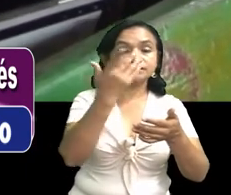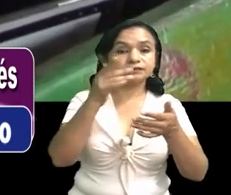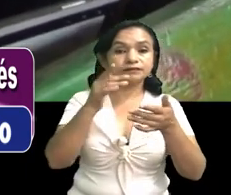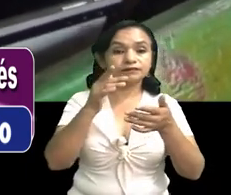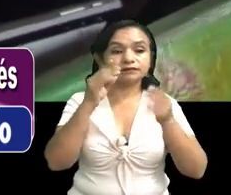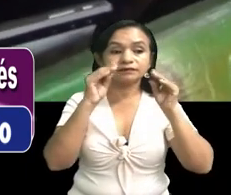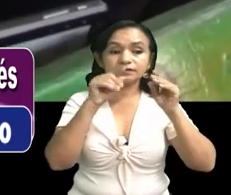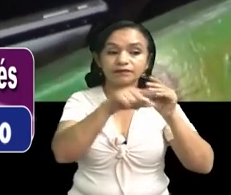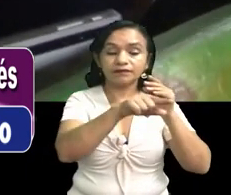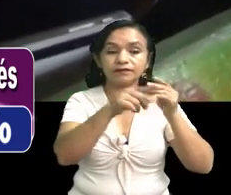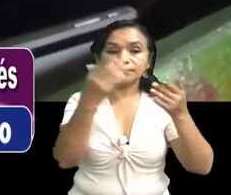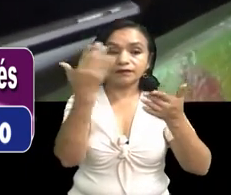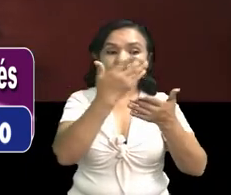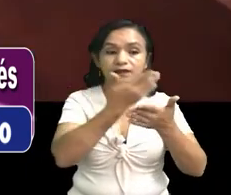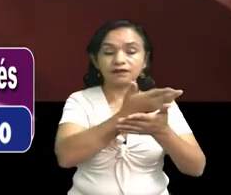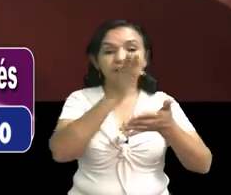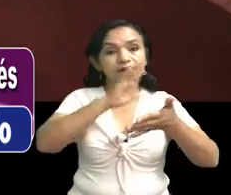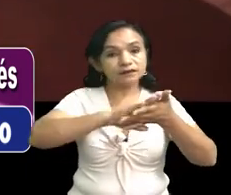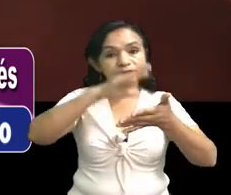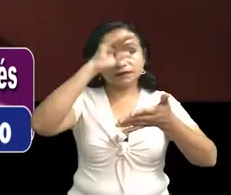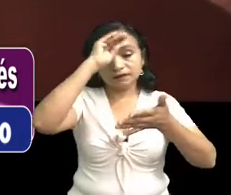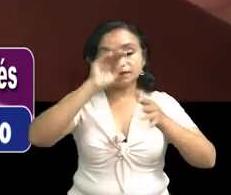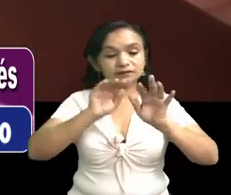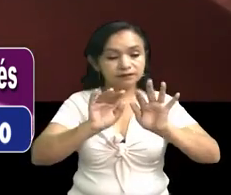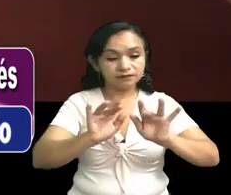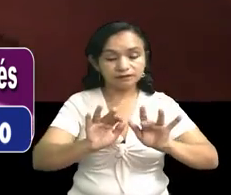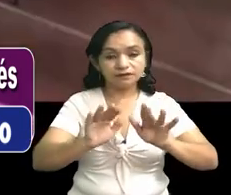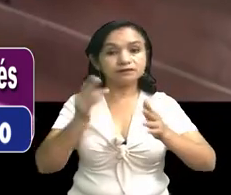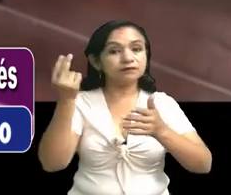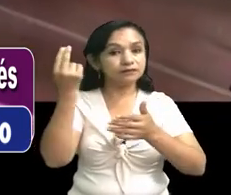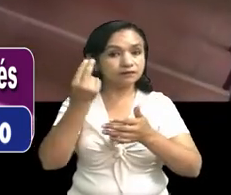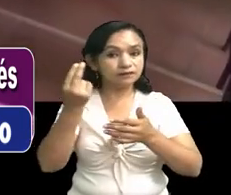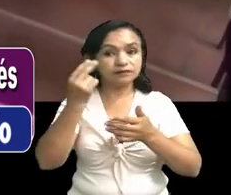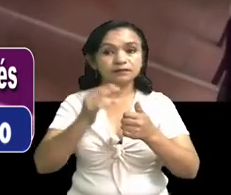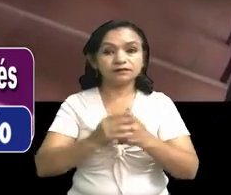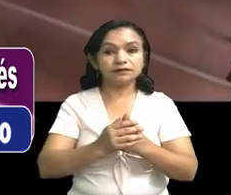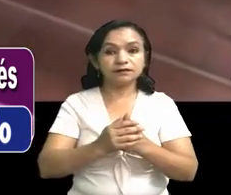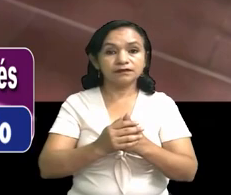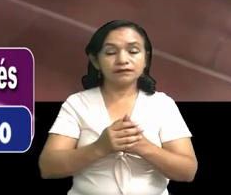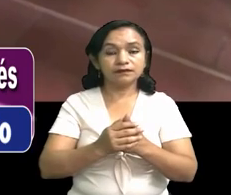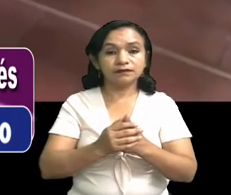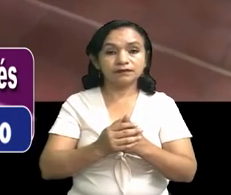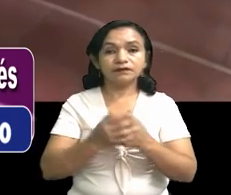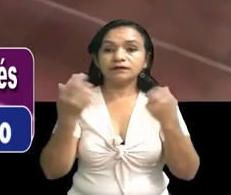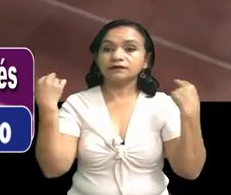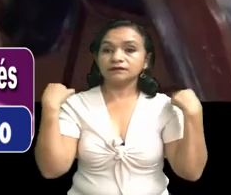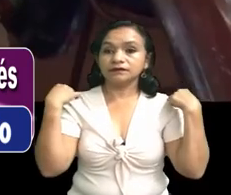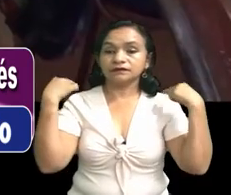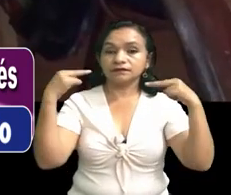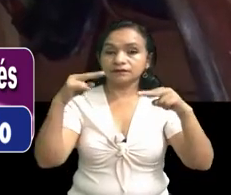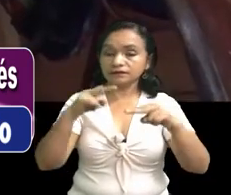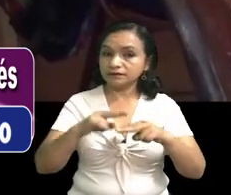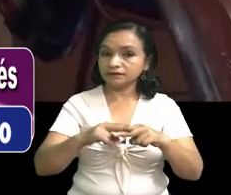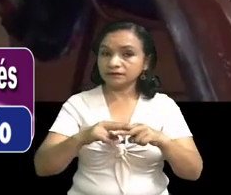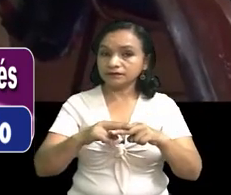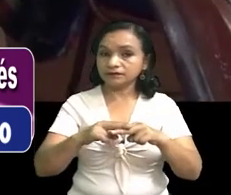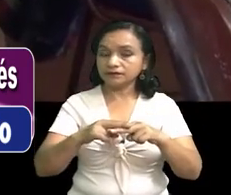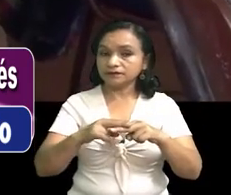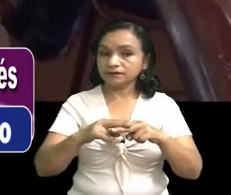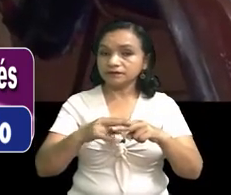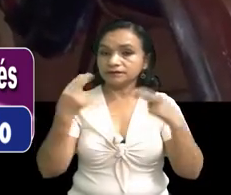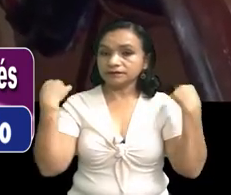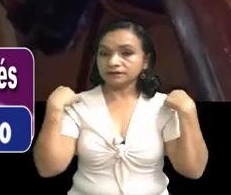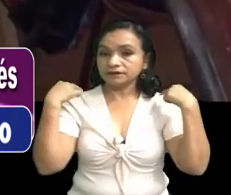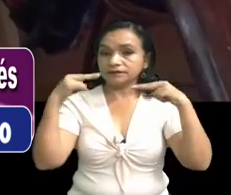la formación de nuestros profesionales a todos los niveles, porque también formamos a los profesores. Entonces, cuando nosotros